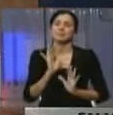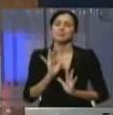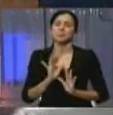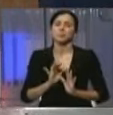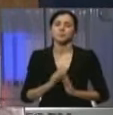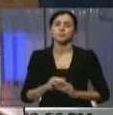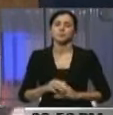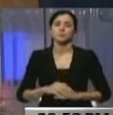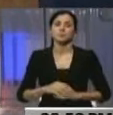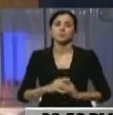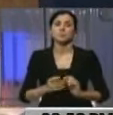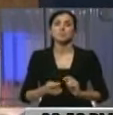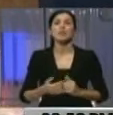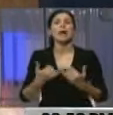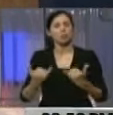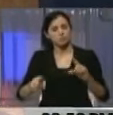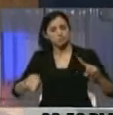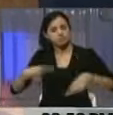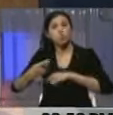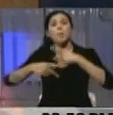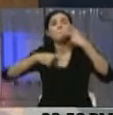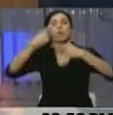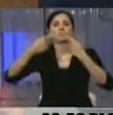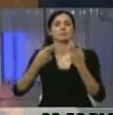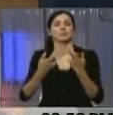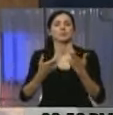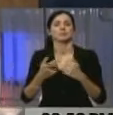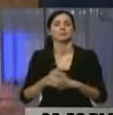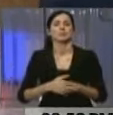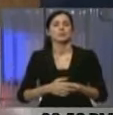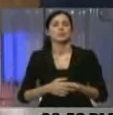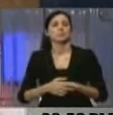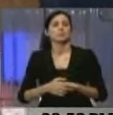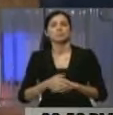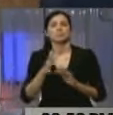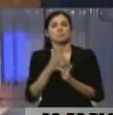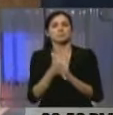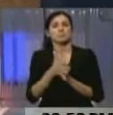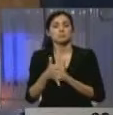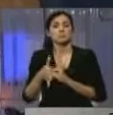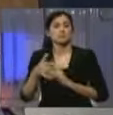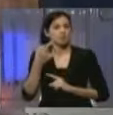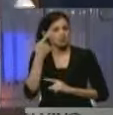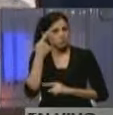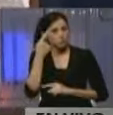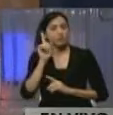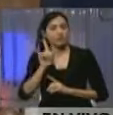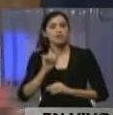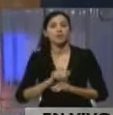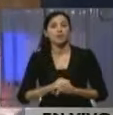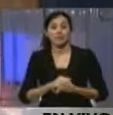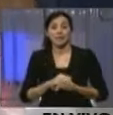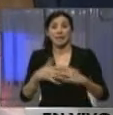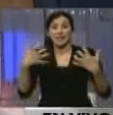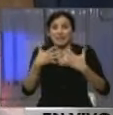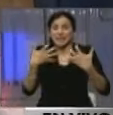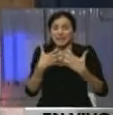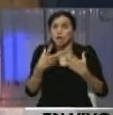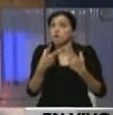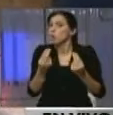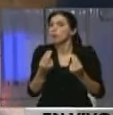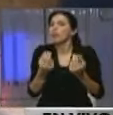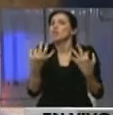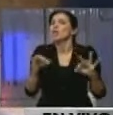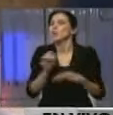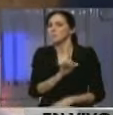saltado a una ofensiva política. Una ofensiva política en el marco de algo que no se nos puede olvidar, en el marco de una guerra no convencional.